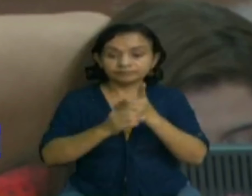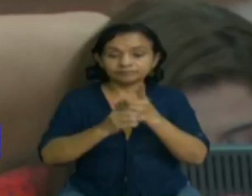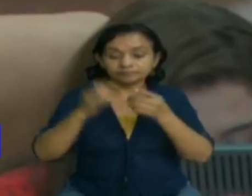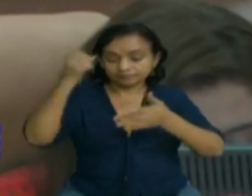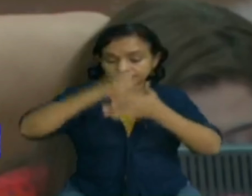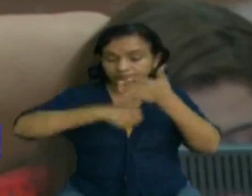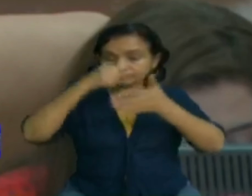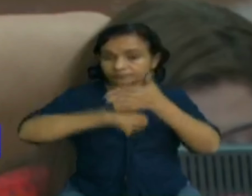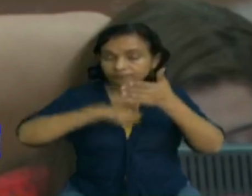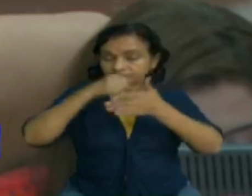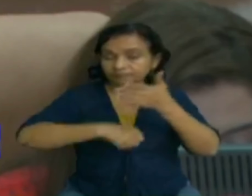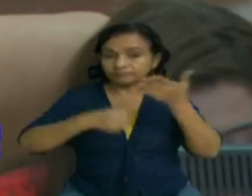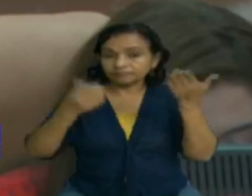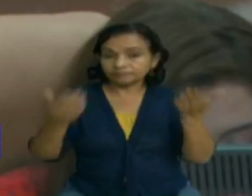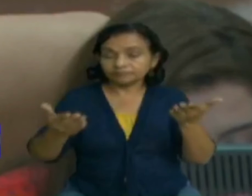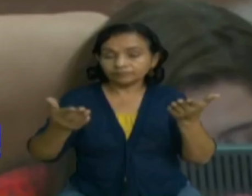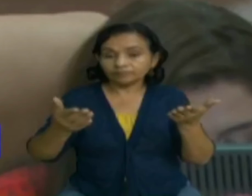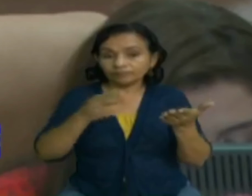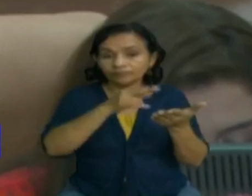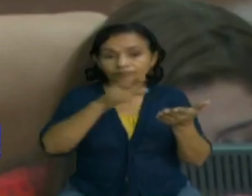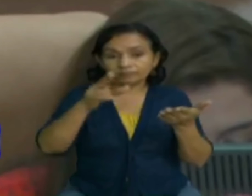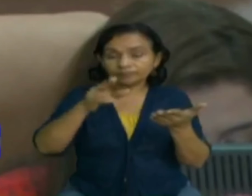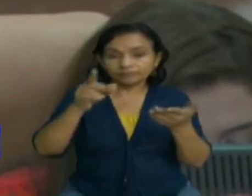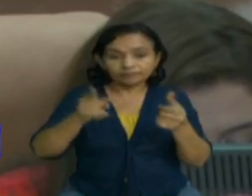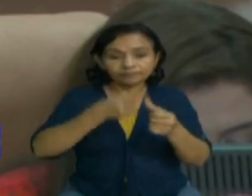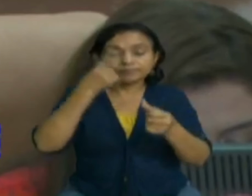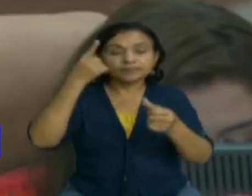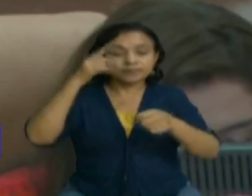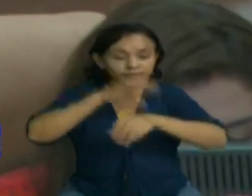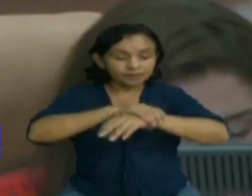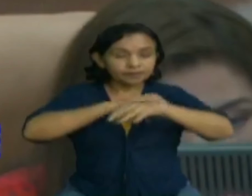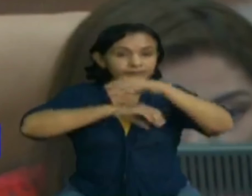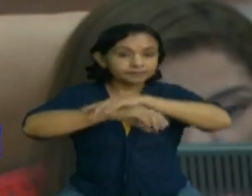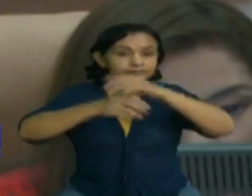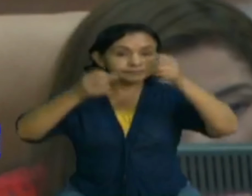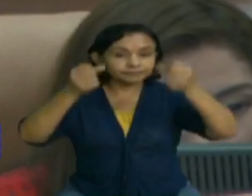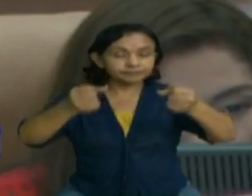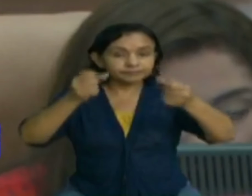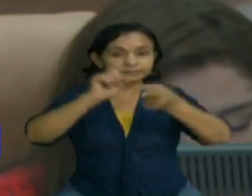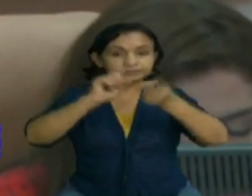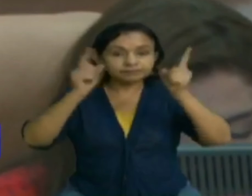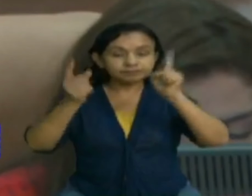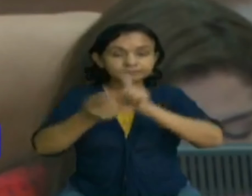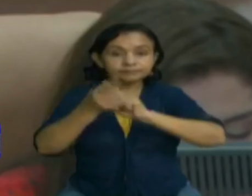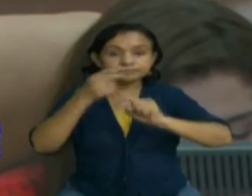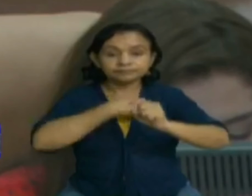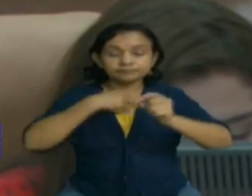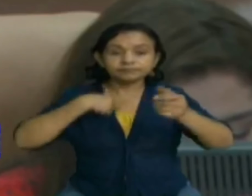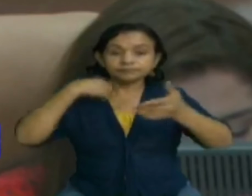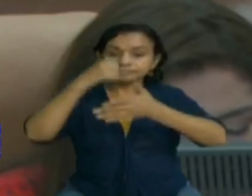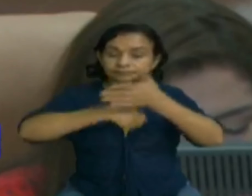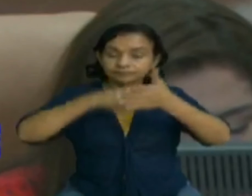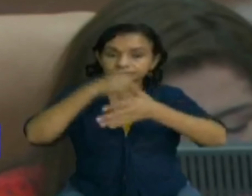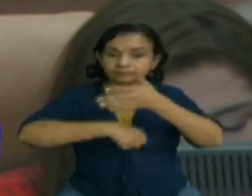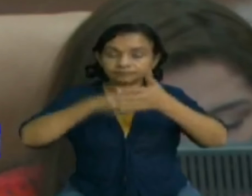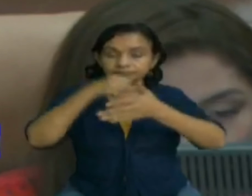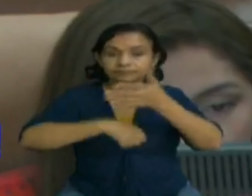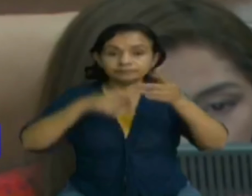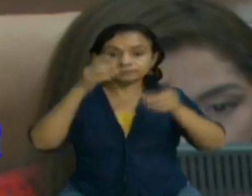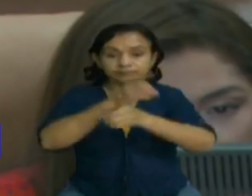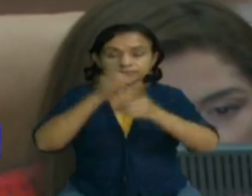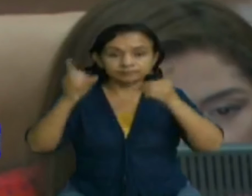defensa, desde el mismo momento de la detención, y esta reforma viene a fortalecer esa